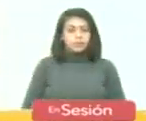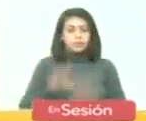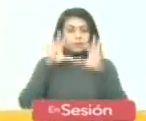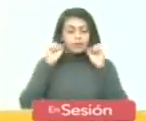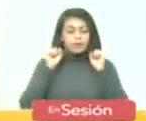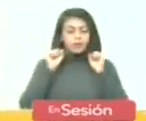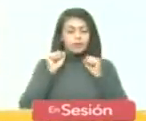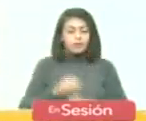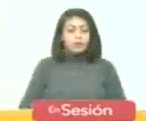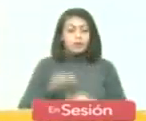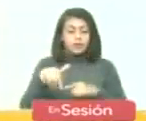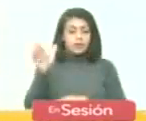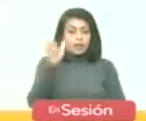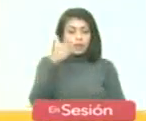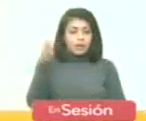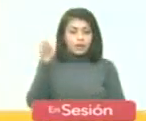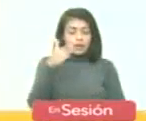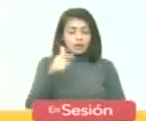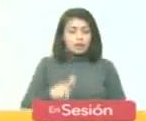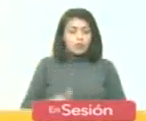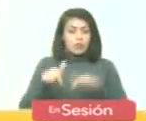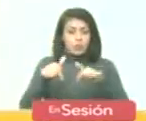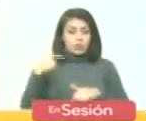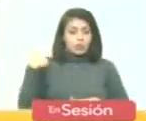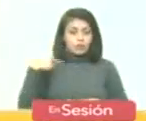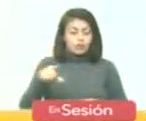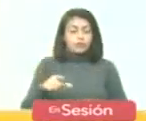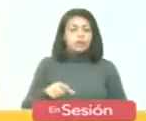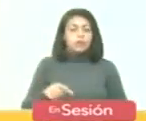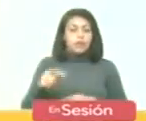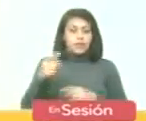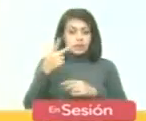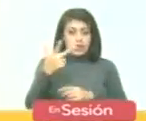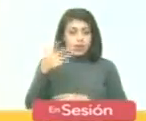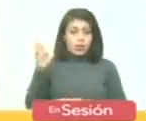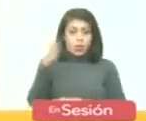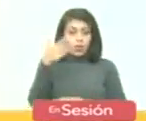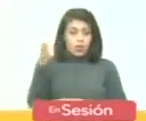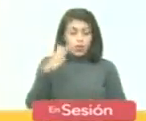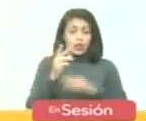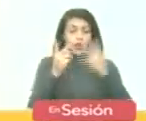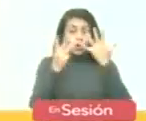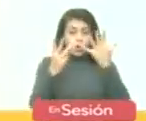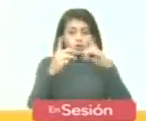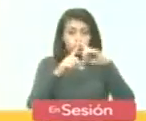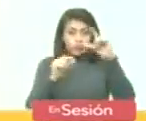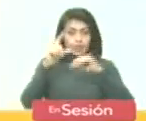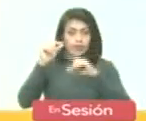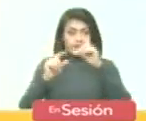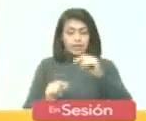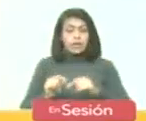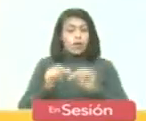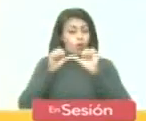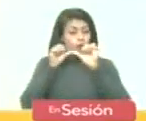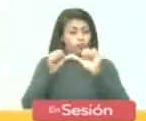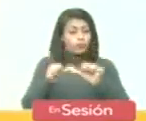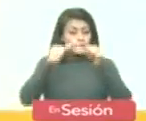que esta bandera, la bandera que hoy tenemos de su tricolor y ocho estrellas, fue reivindicada por el comandante